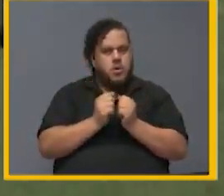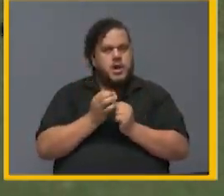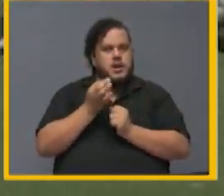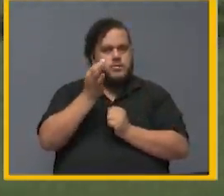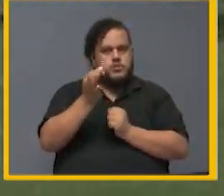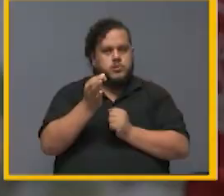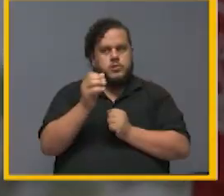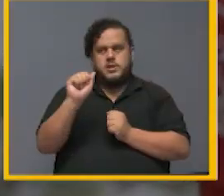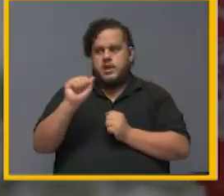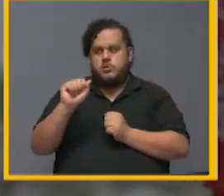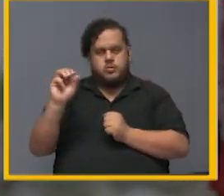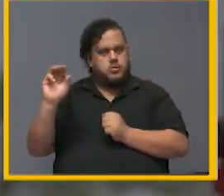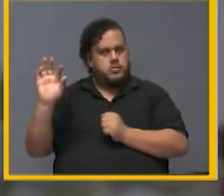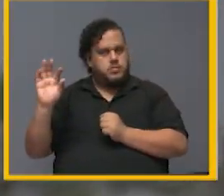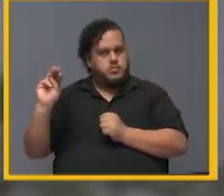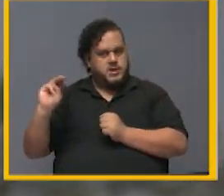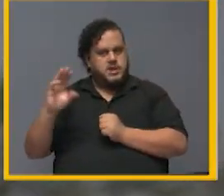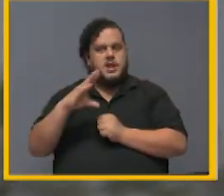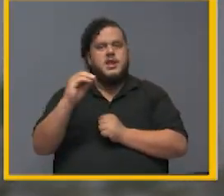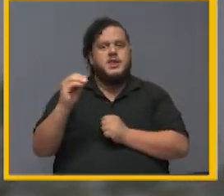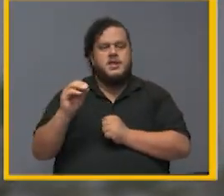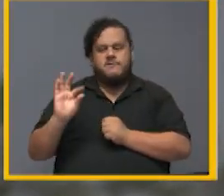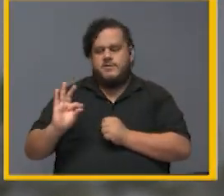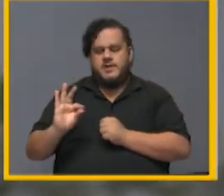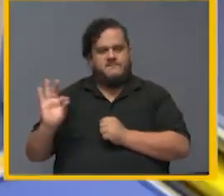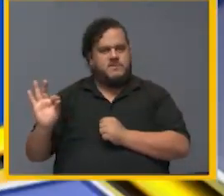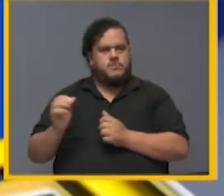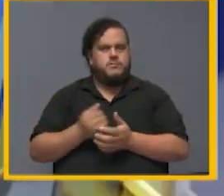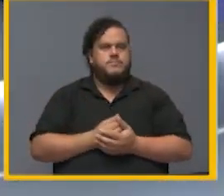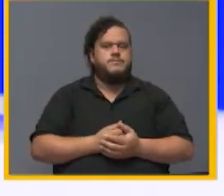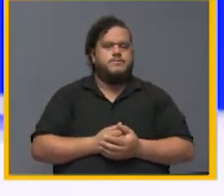de Alonso Martínez y Fernán Ferrón.